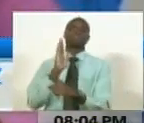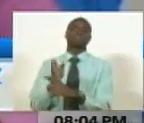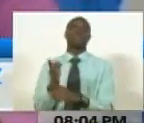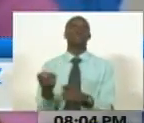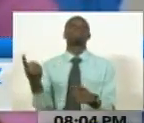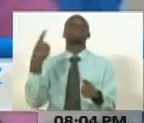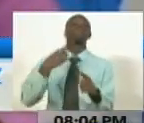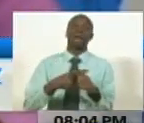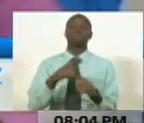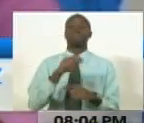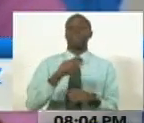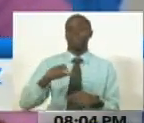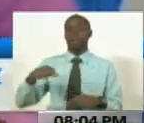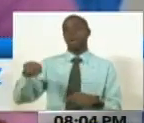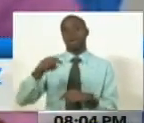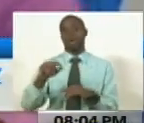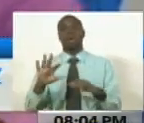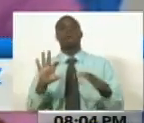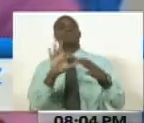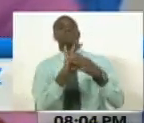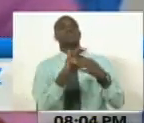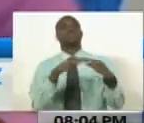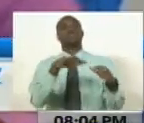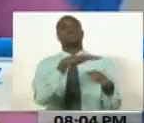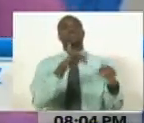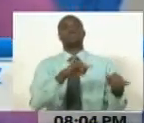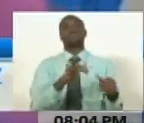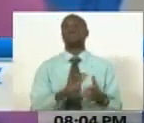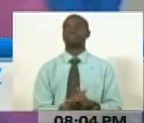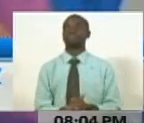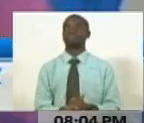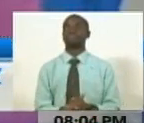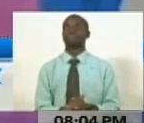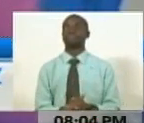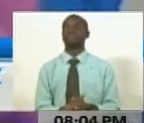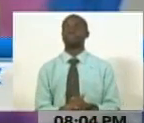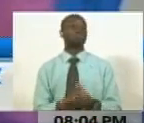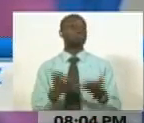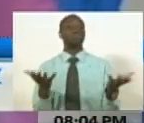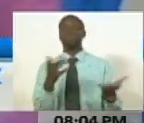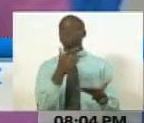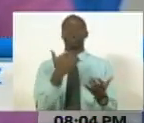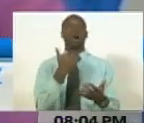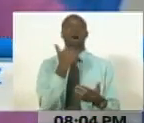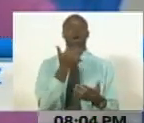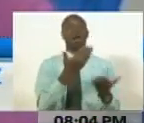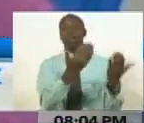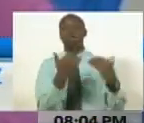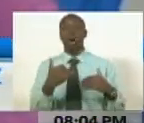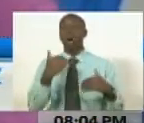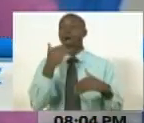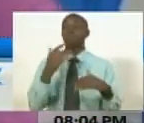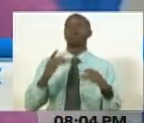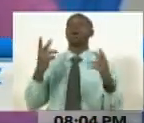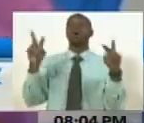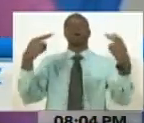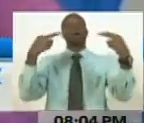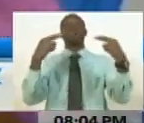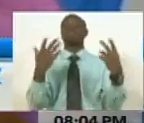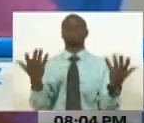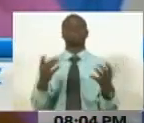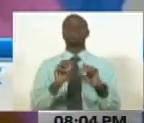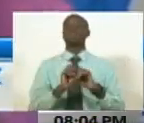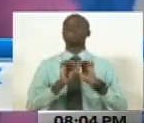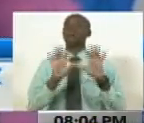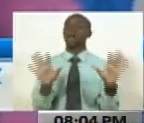partidario venezolana en la región. No pueden venir al mundo. Ya